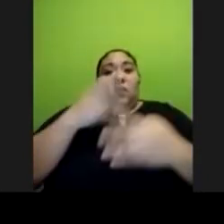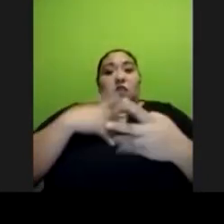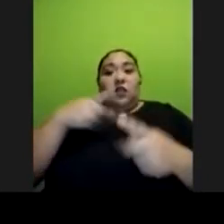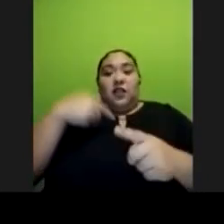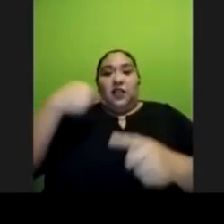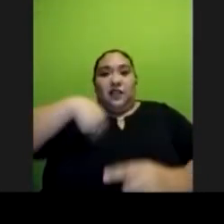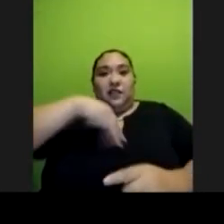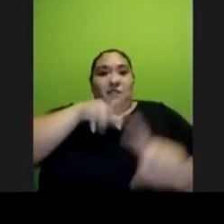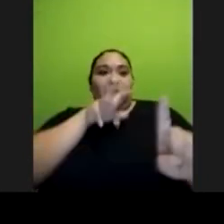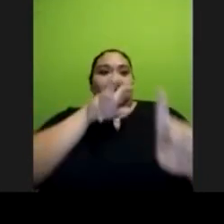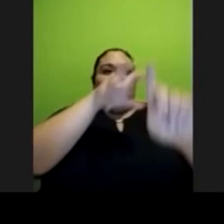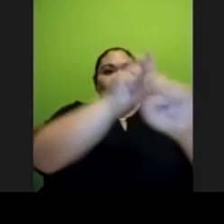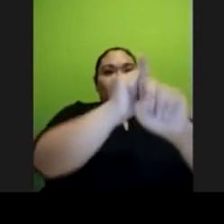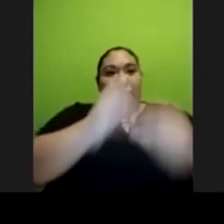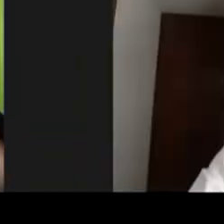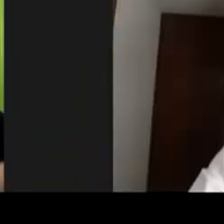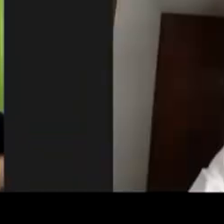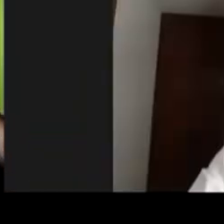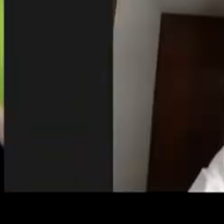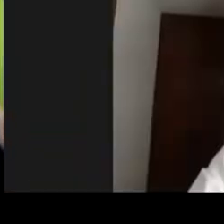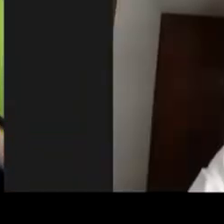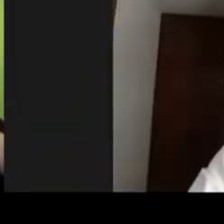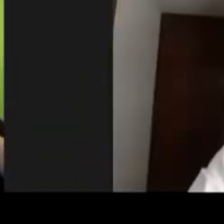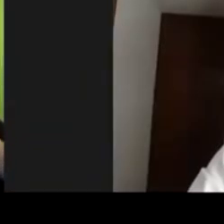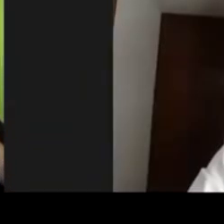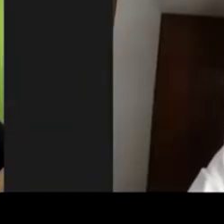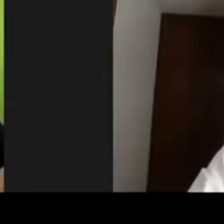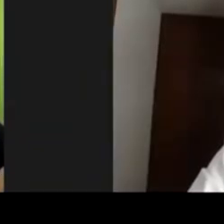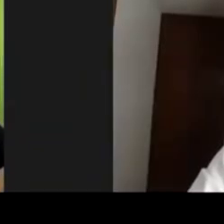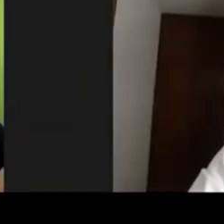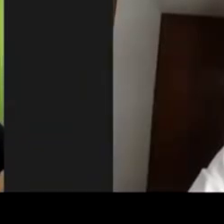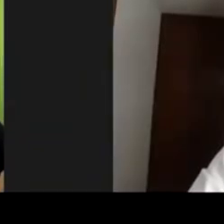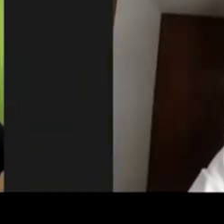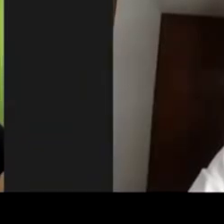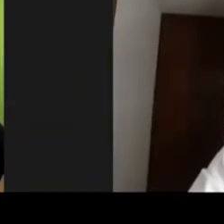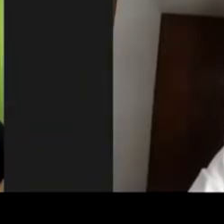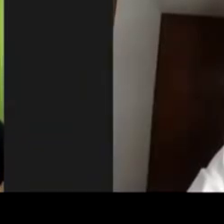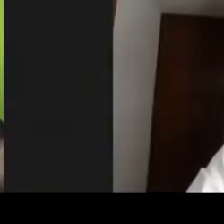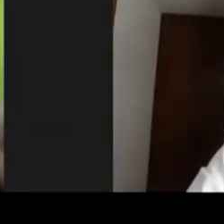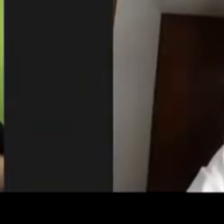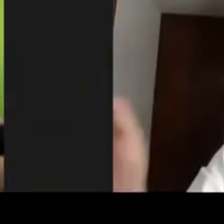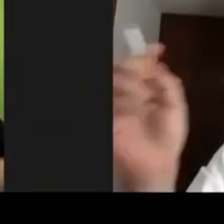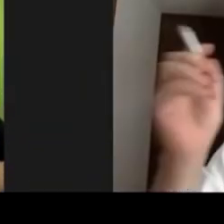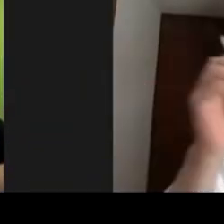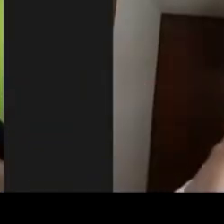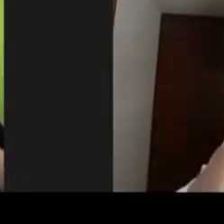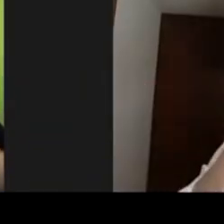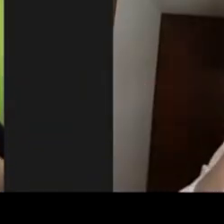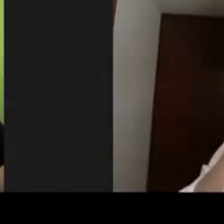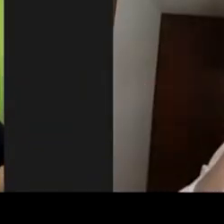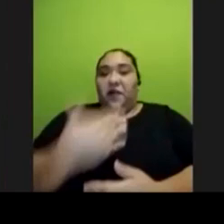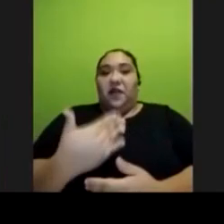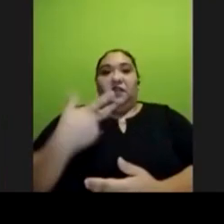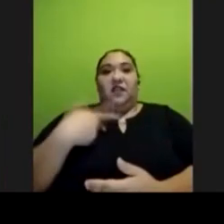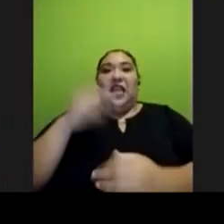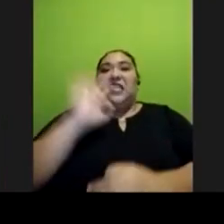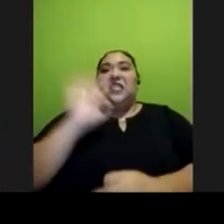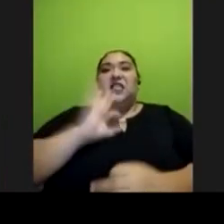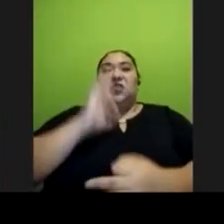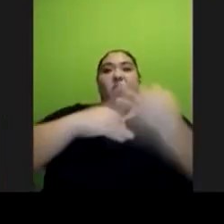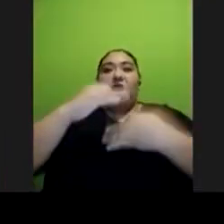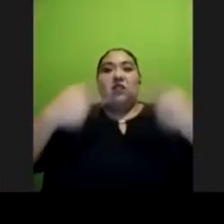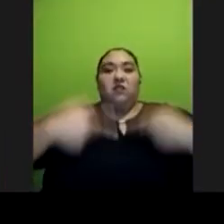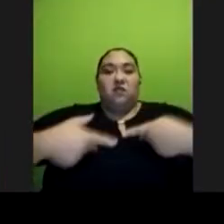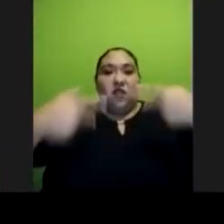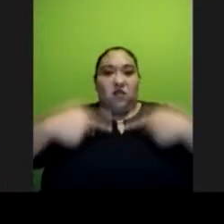o vivir una vida sana o de tener acceso a la salud? Pues claro que sí. Entonces, probablemente las personas que han tenido menos oportunidades de vida pueden estar